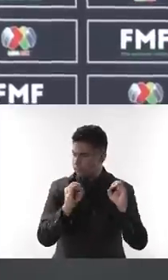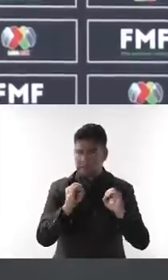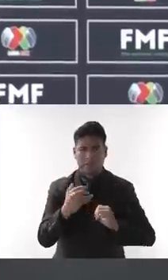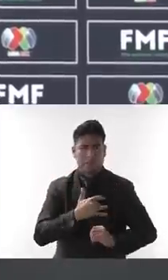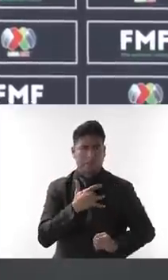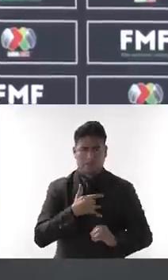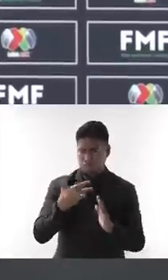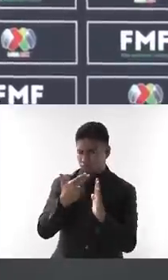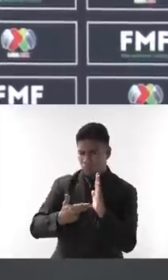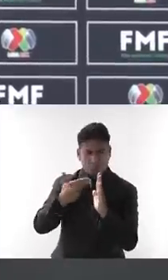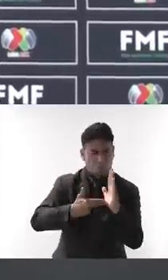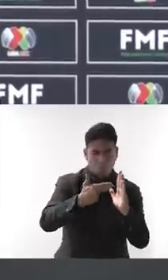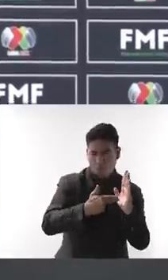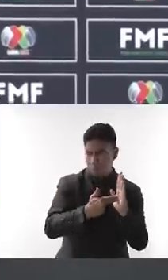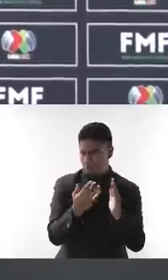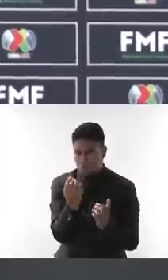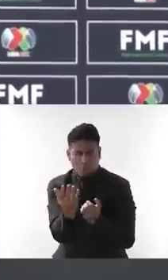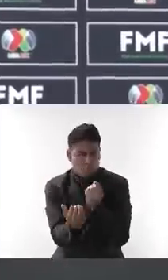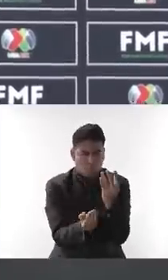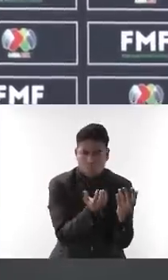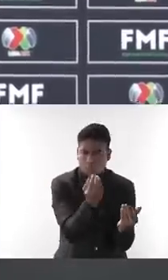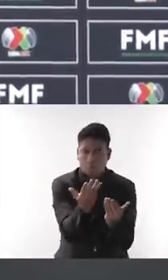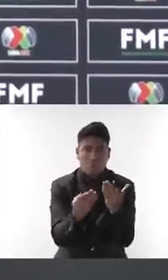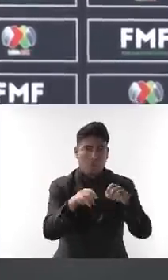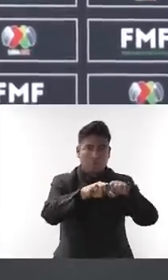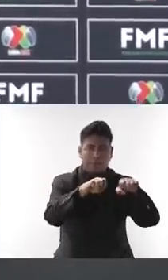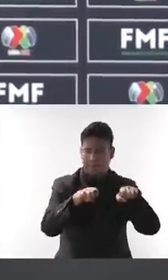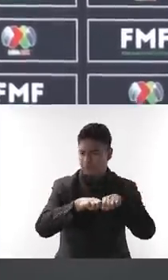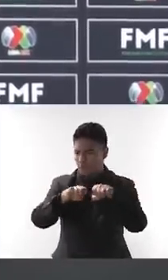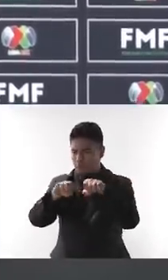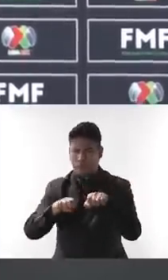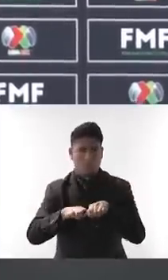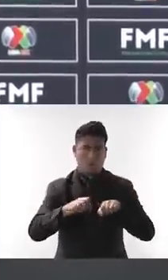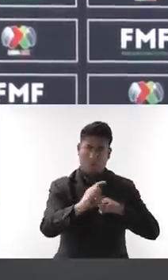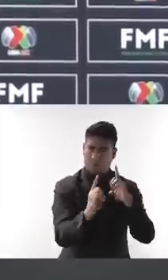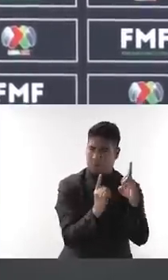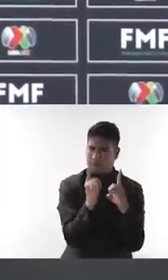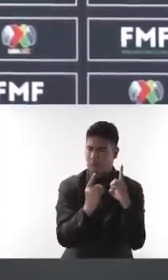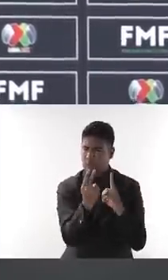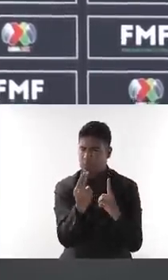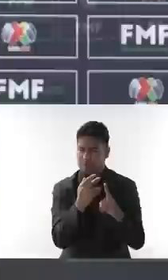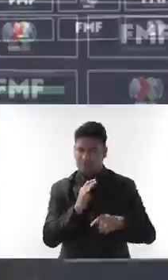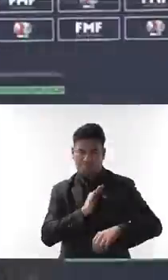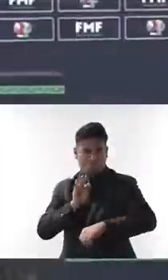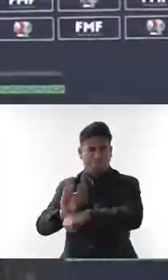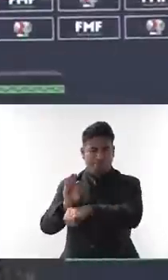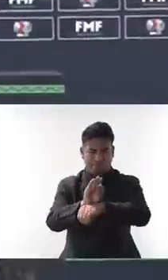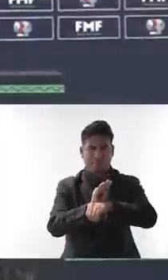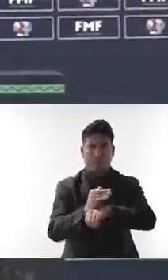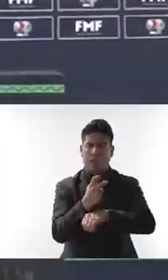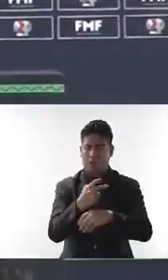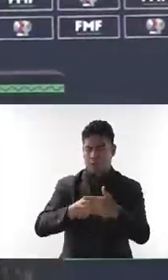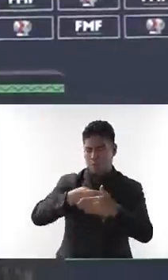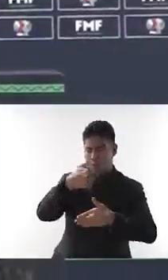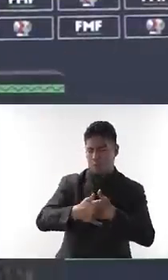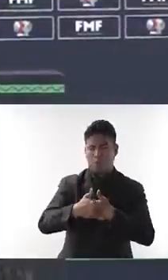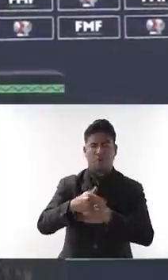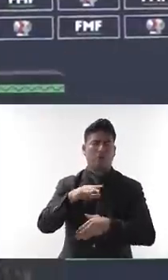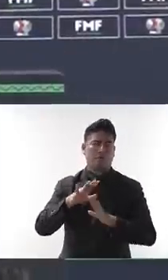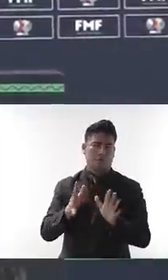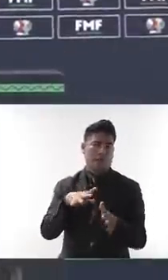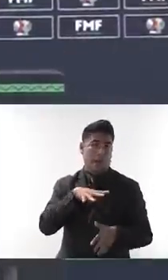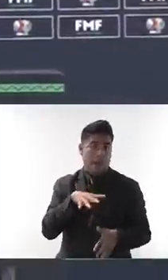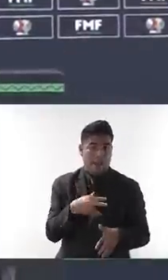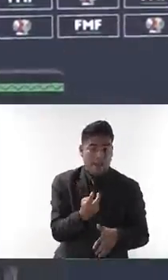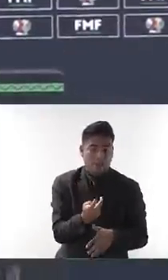los dos proyectos deportivos va a robustecer el proyecto ya existente. Alejandro Orbañanos, de